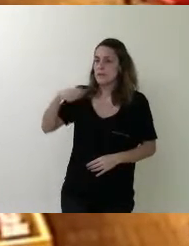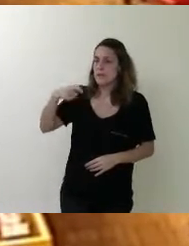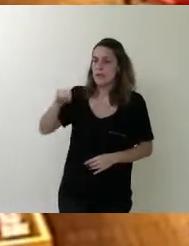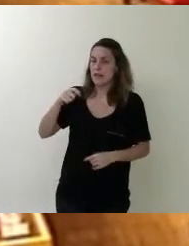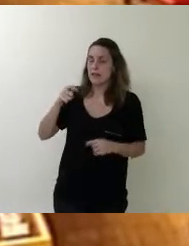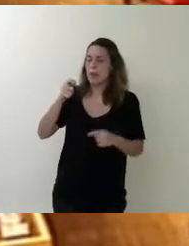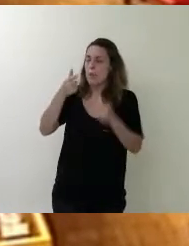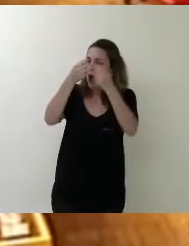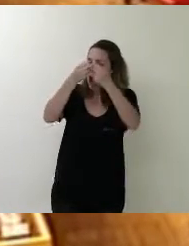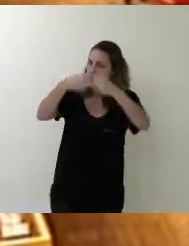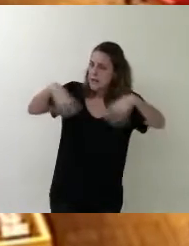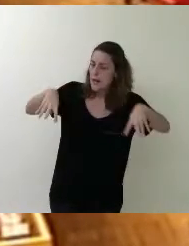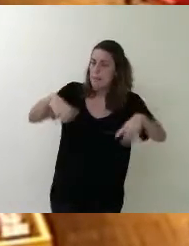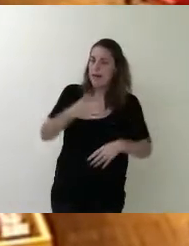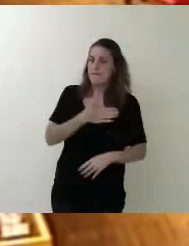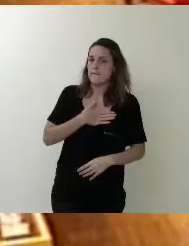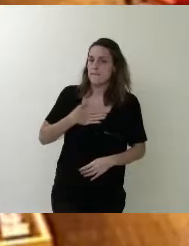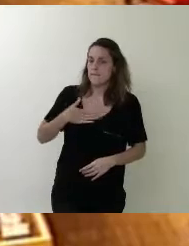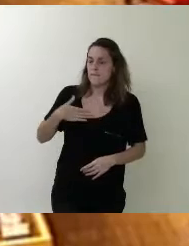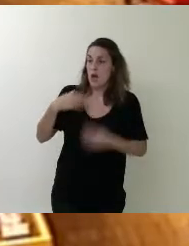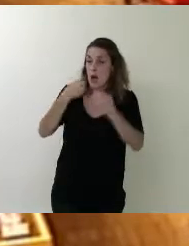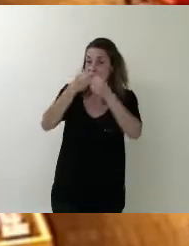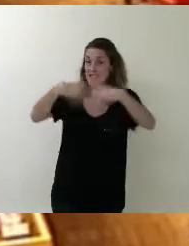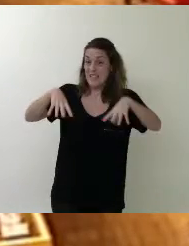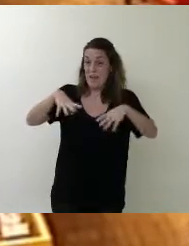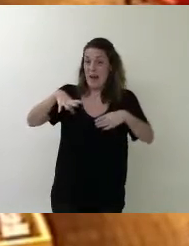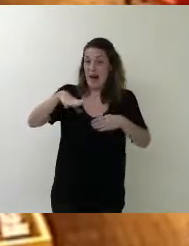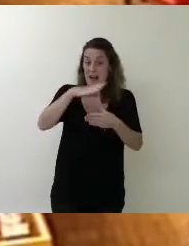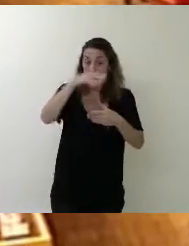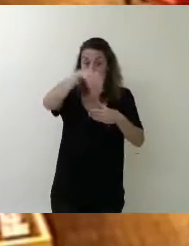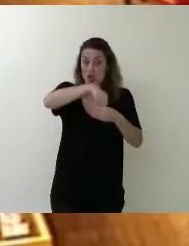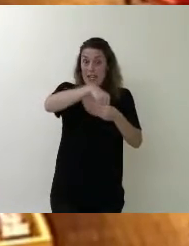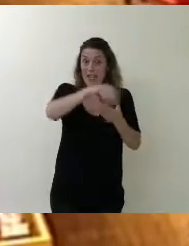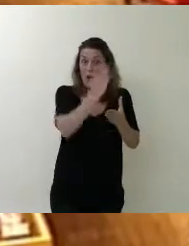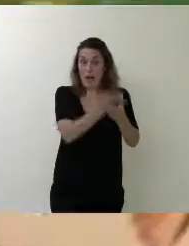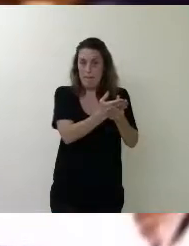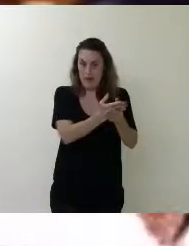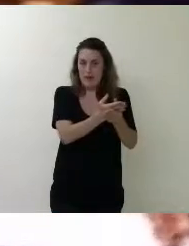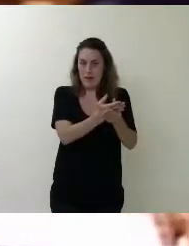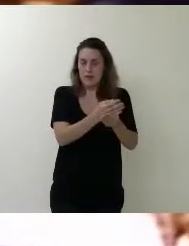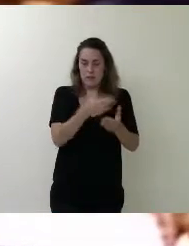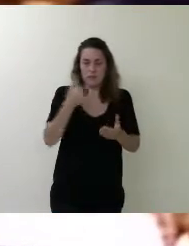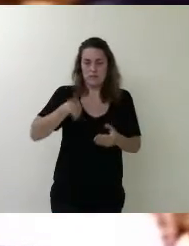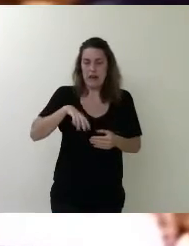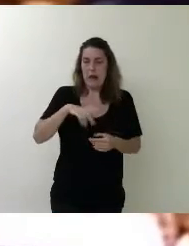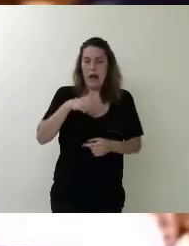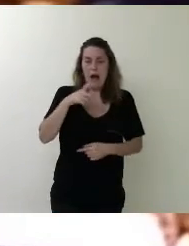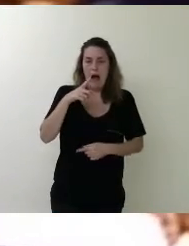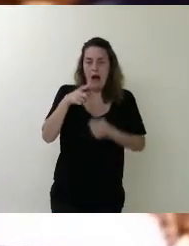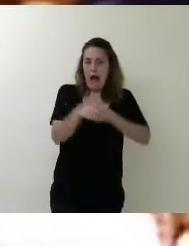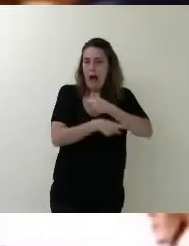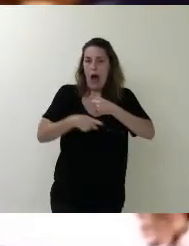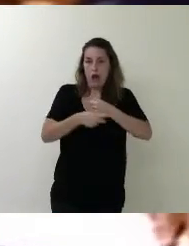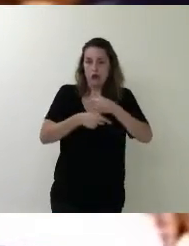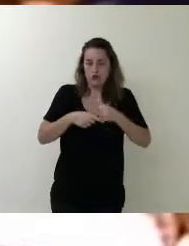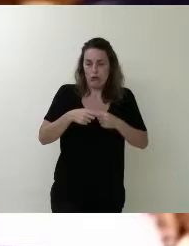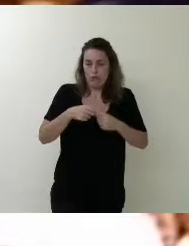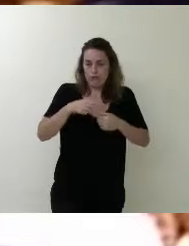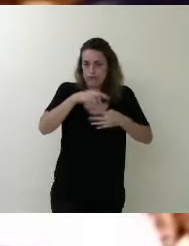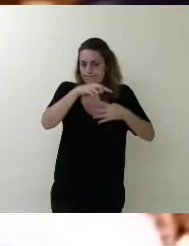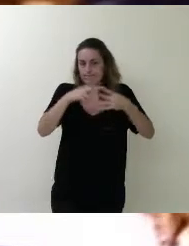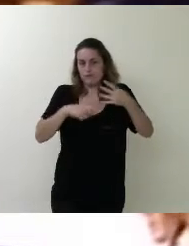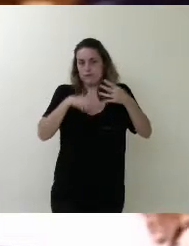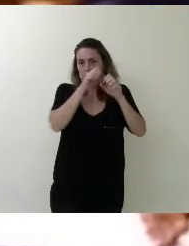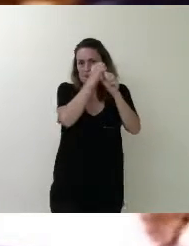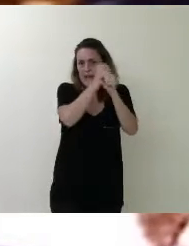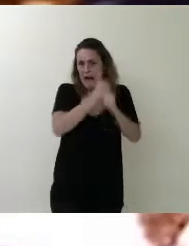esquema sobre contenido este expediente, un expediente en el cual venimos trabajando todo el mes de agosto desde la Dirección Insular,